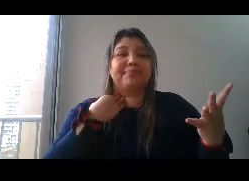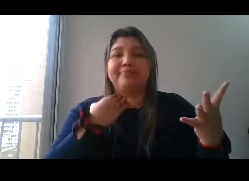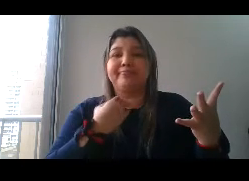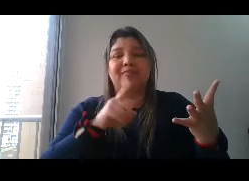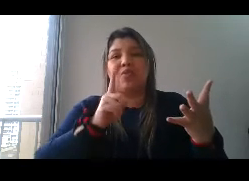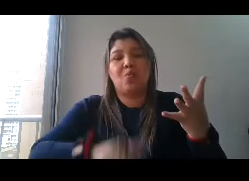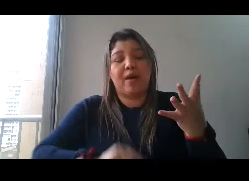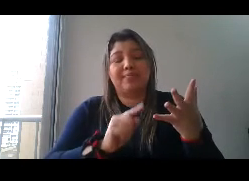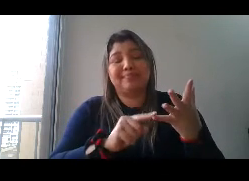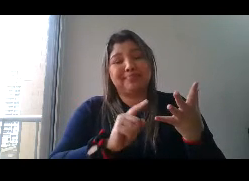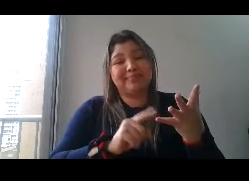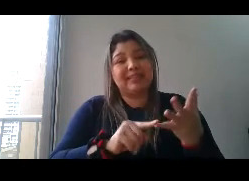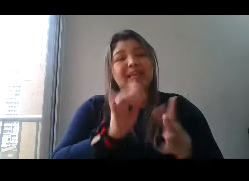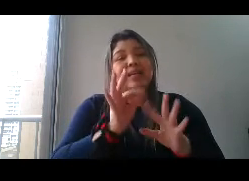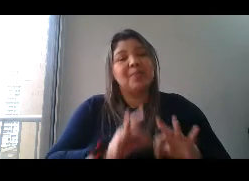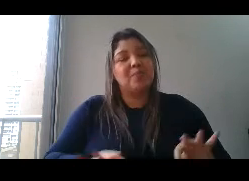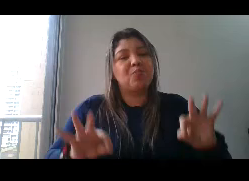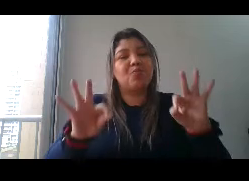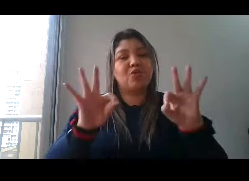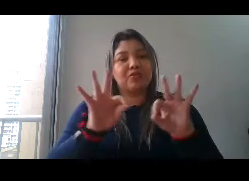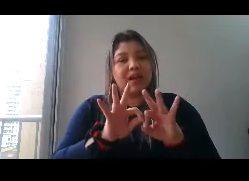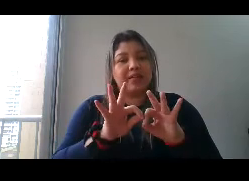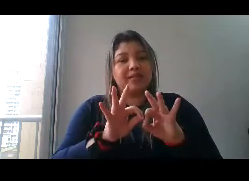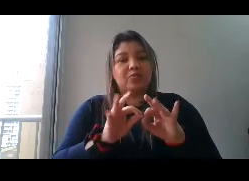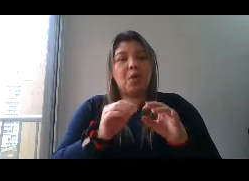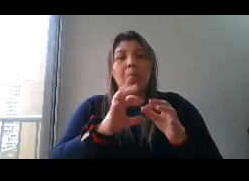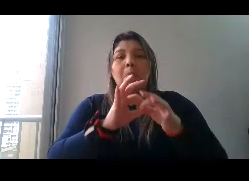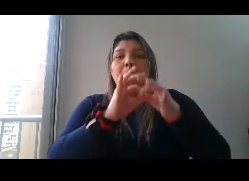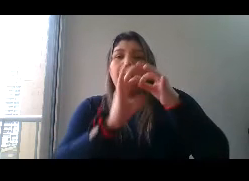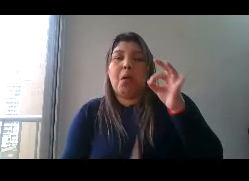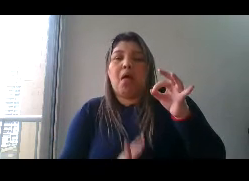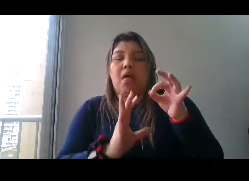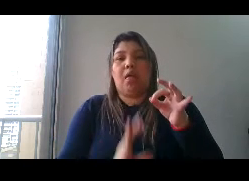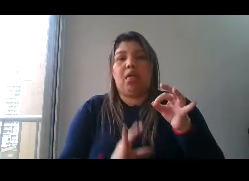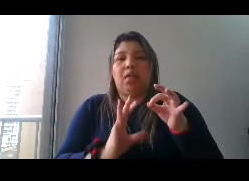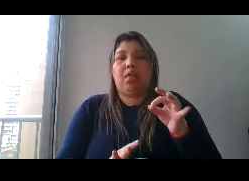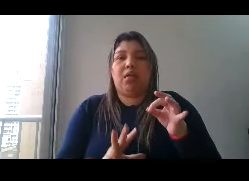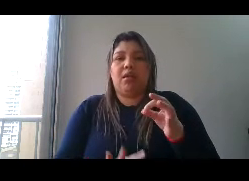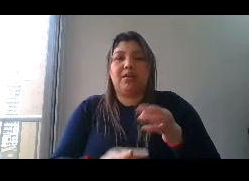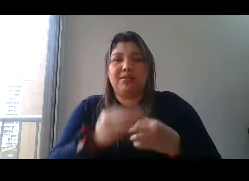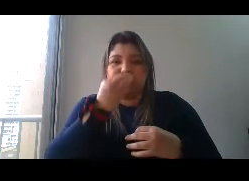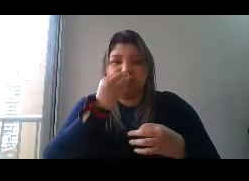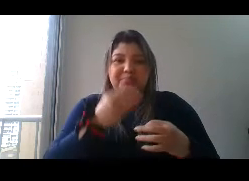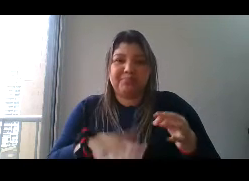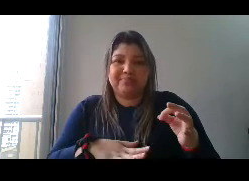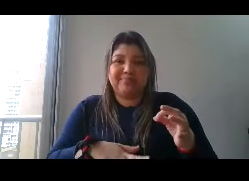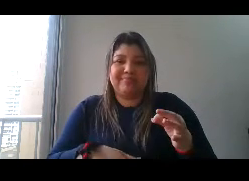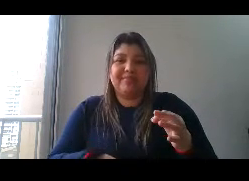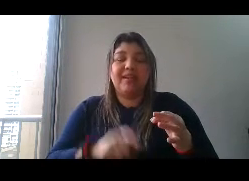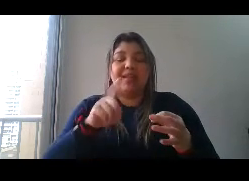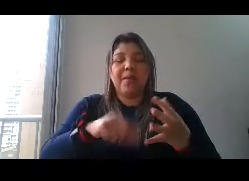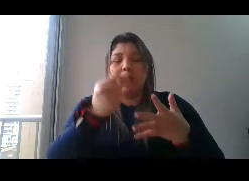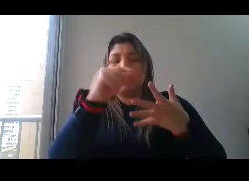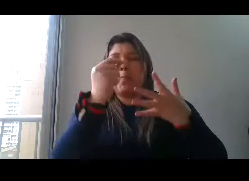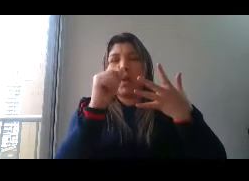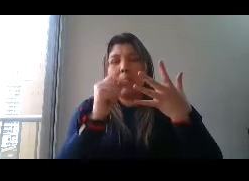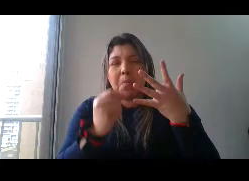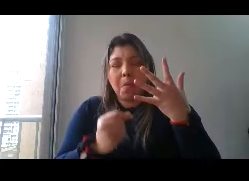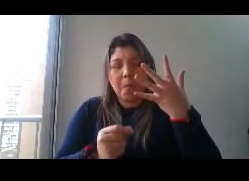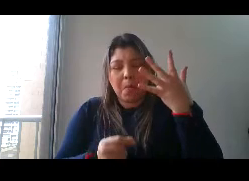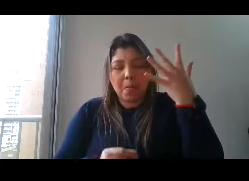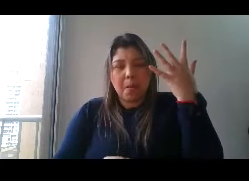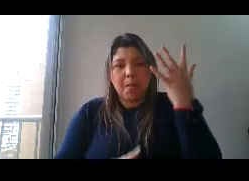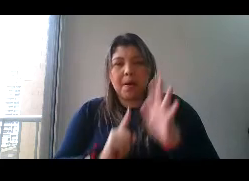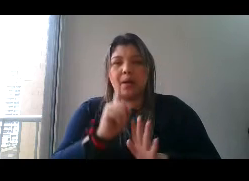porque inmediatamente el proceso de acreditación va a perder efecto. Entonces,